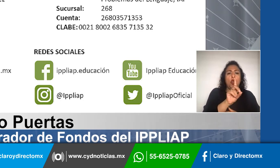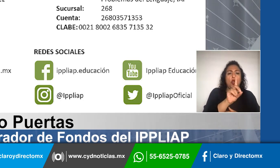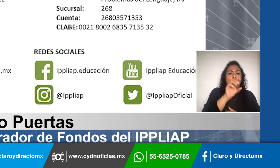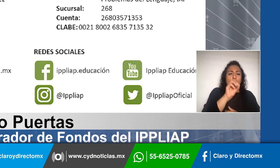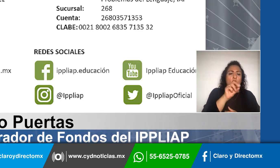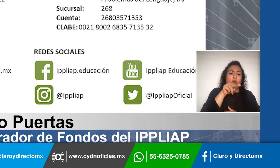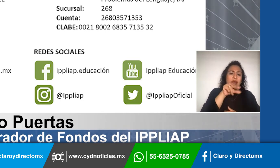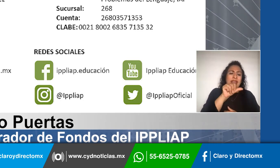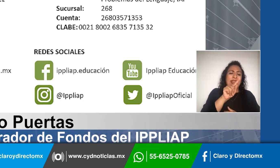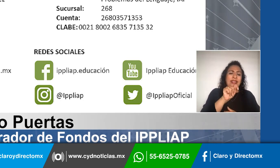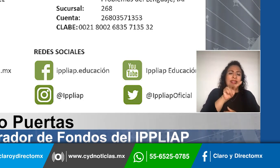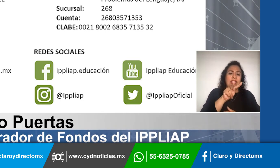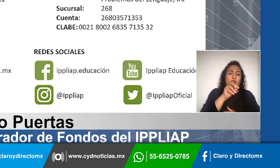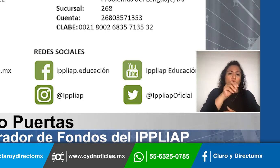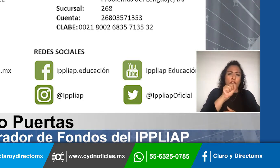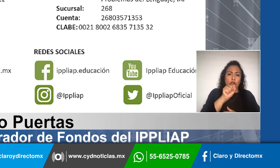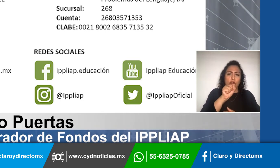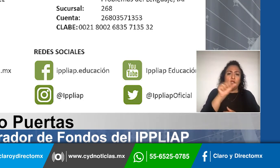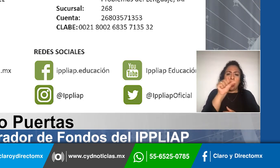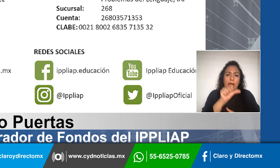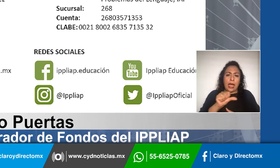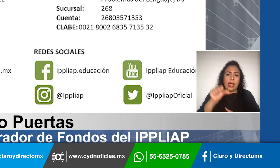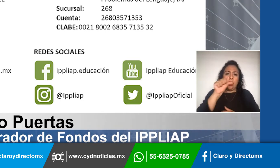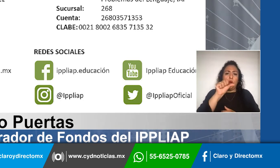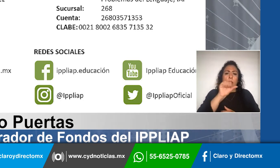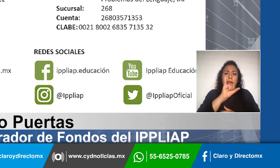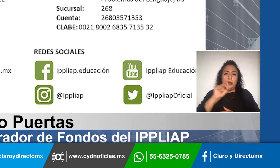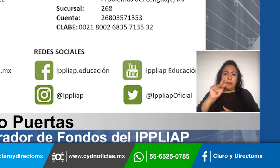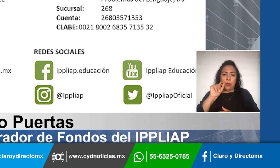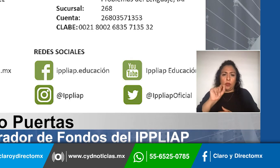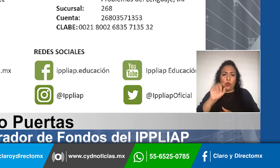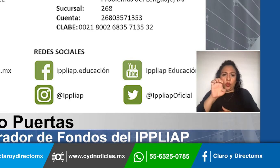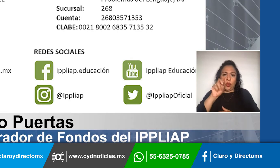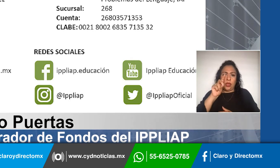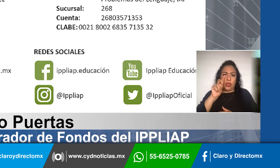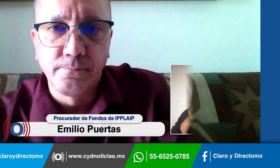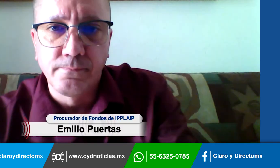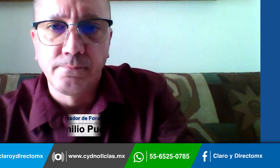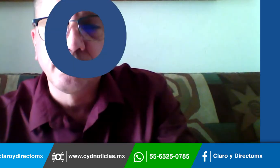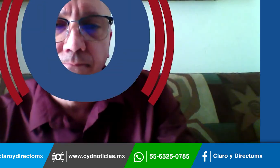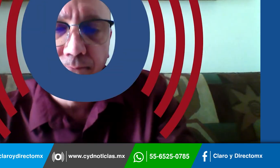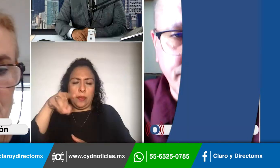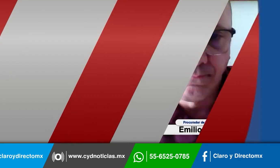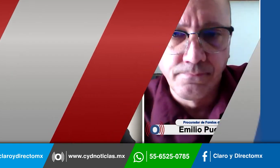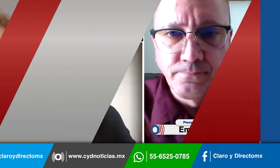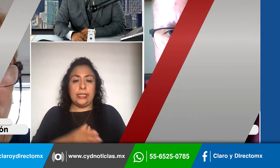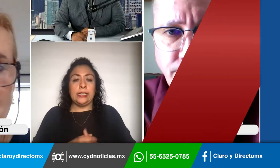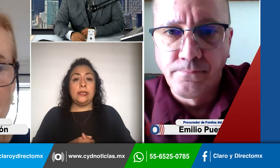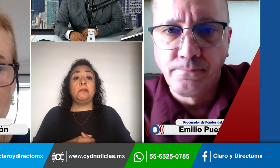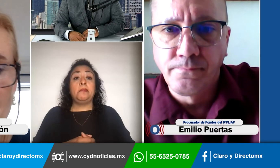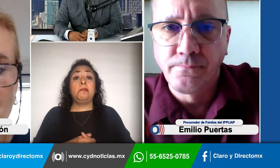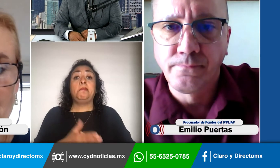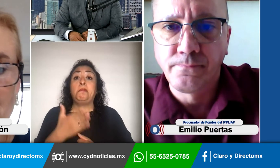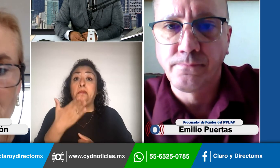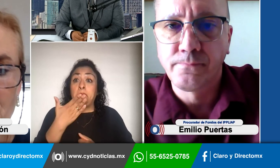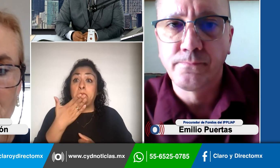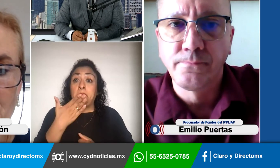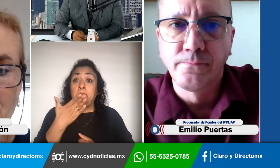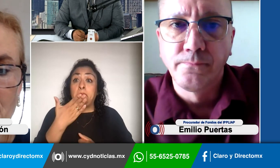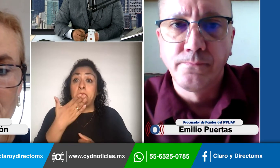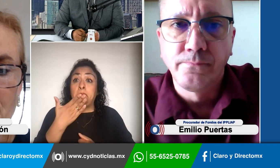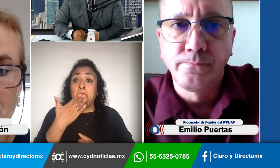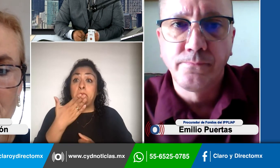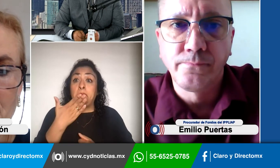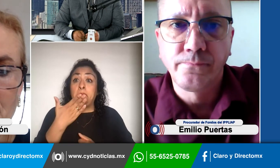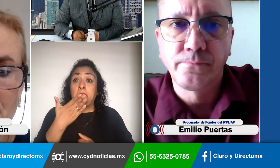plural, arroba, ipleap.edu.mx. Muy bien, pues yo les agradezco esta primera